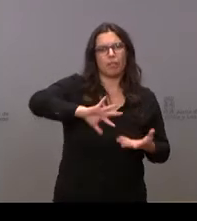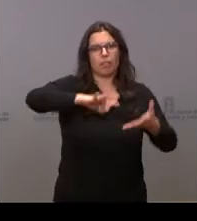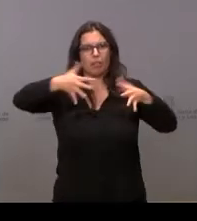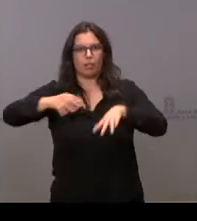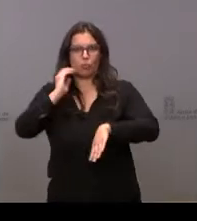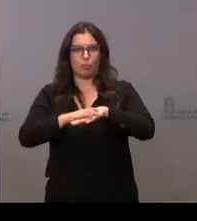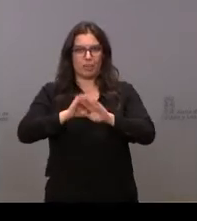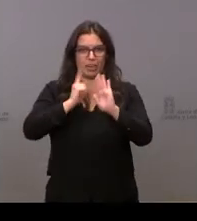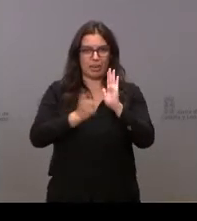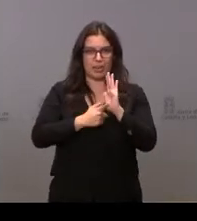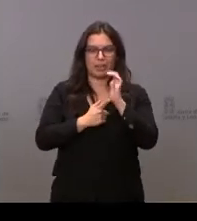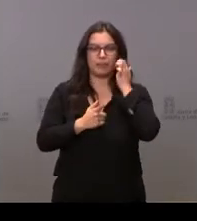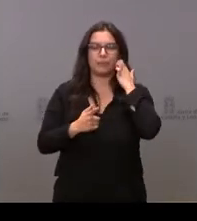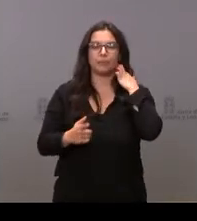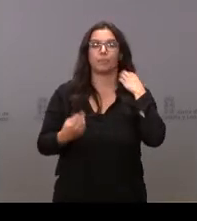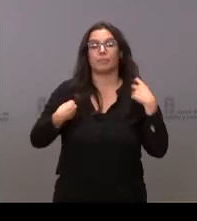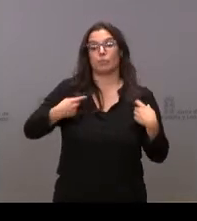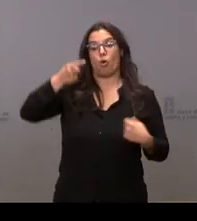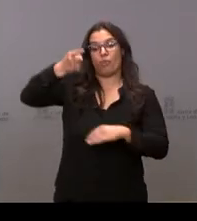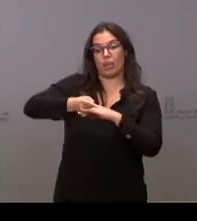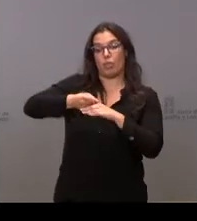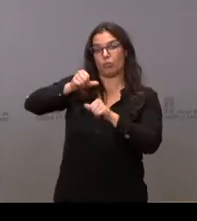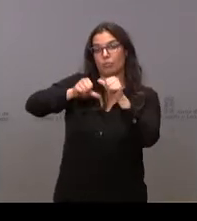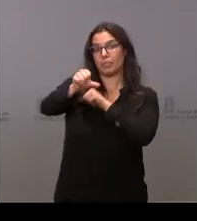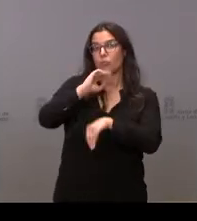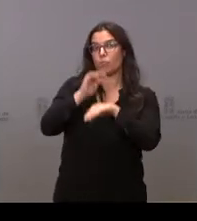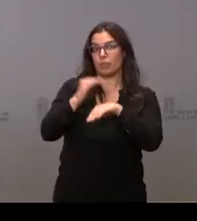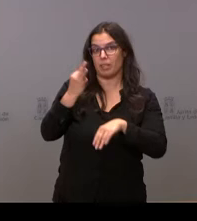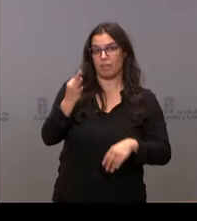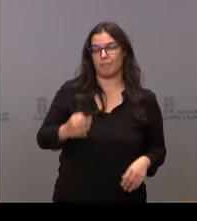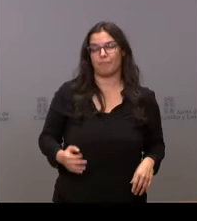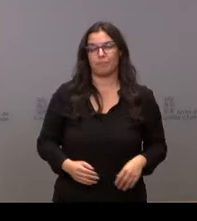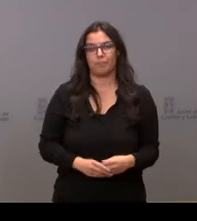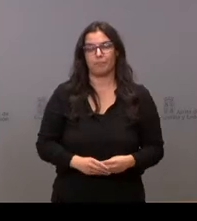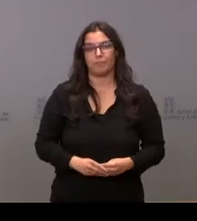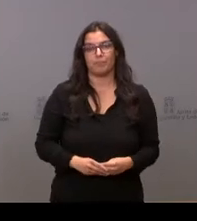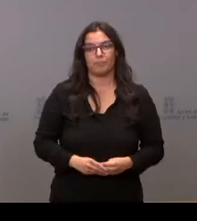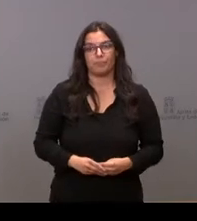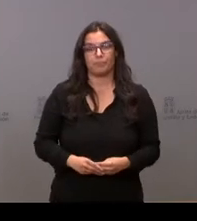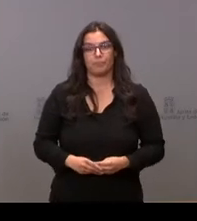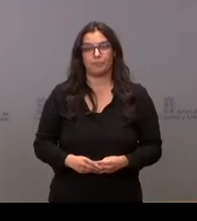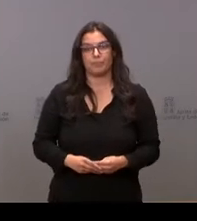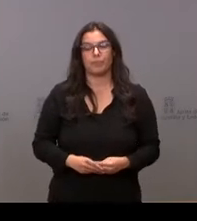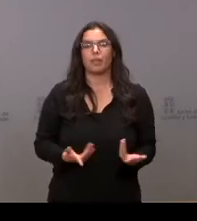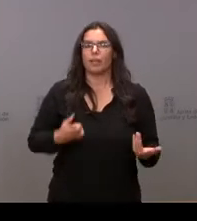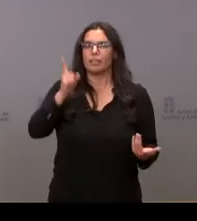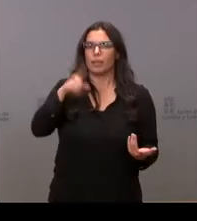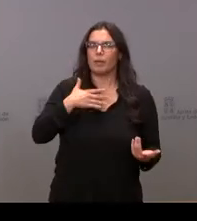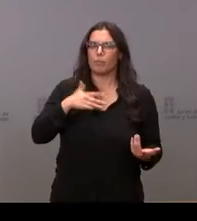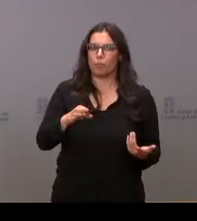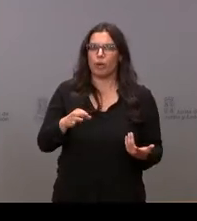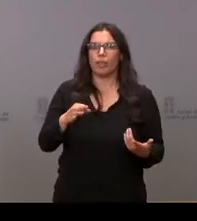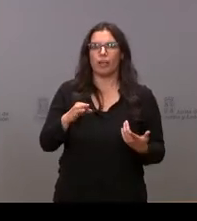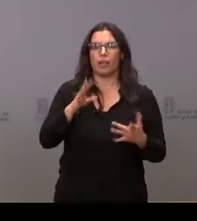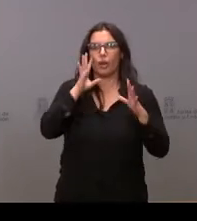obligaciones que les van a corresponder ahora cumplir en esta materia. Todo ello sin perjuicio, obviamente, del apoyo, de la asistencia